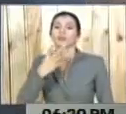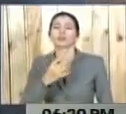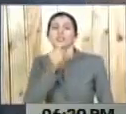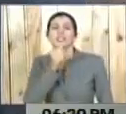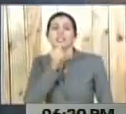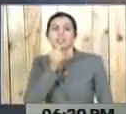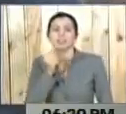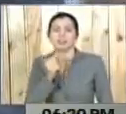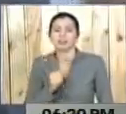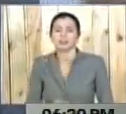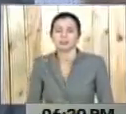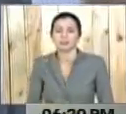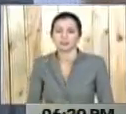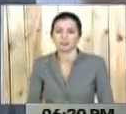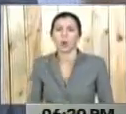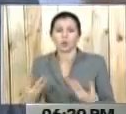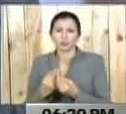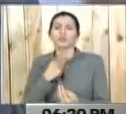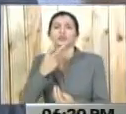señor